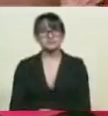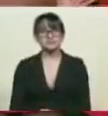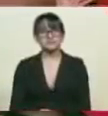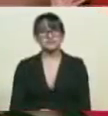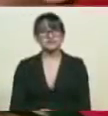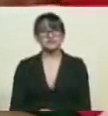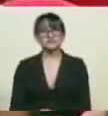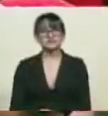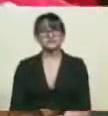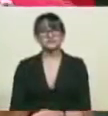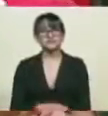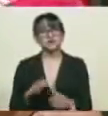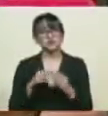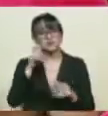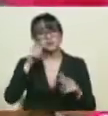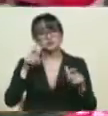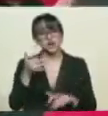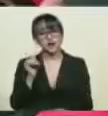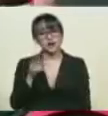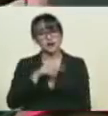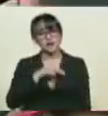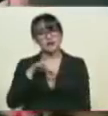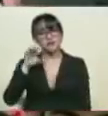Todos los que tienen carné de la patria,